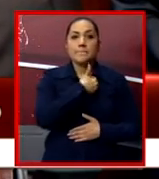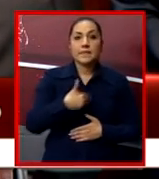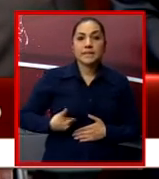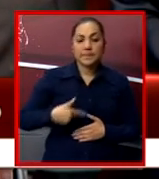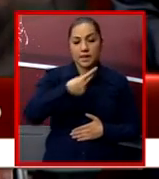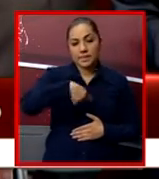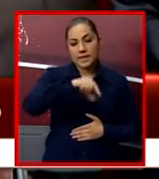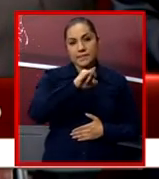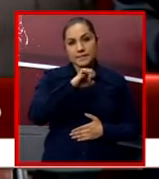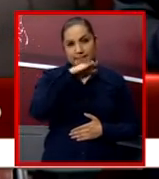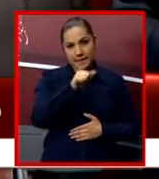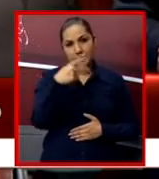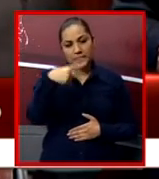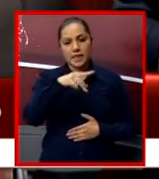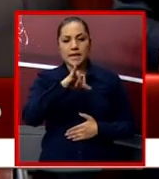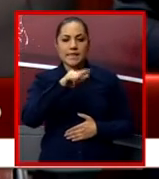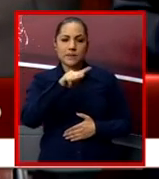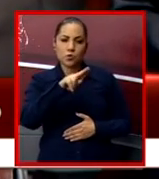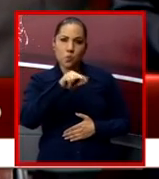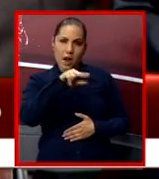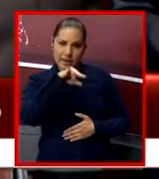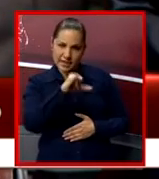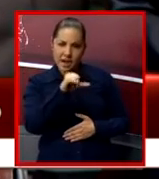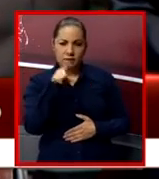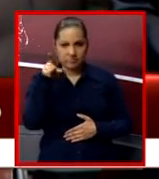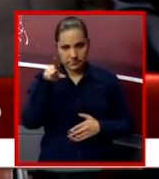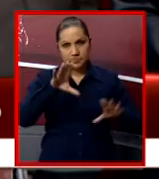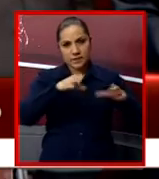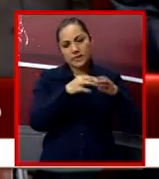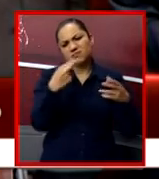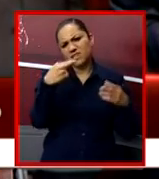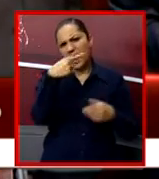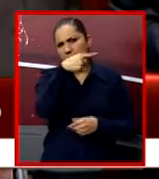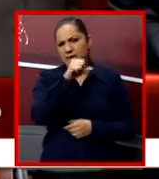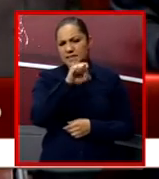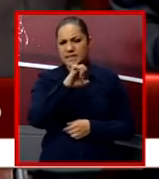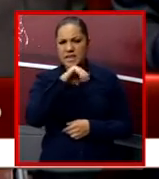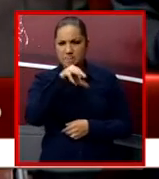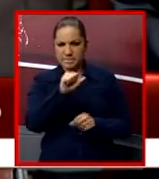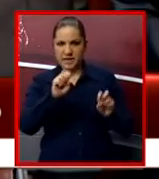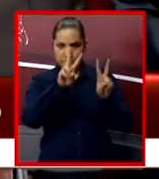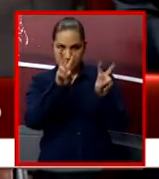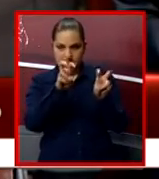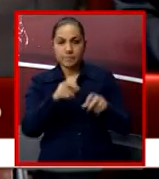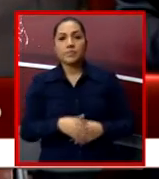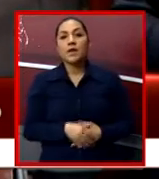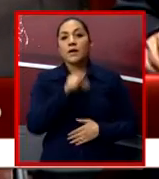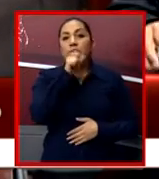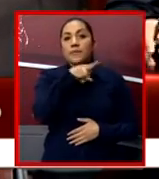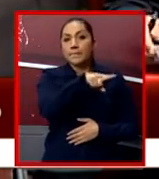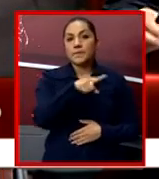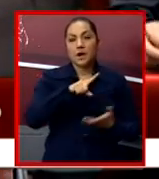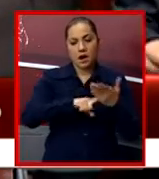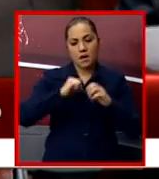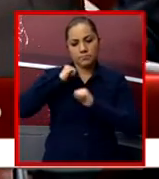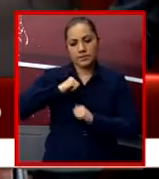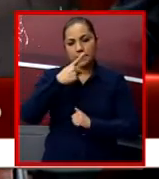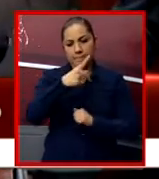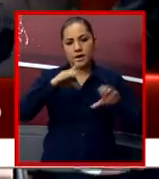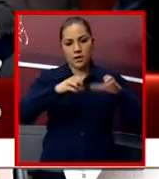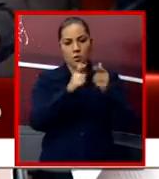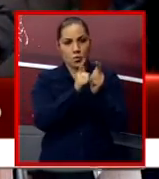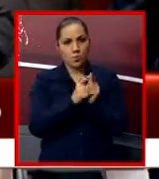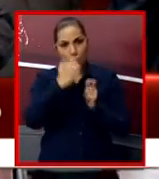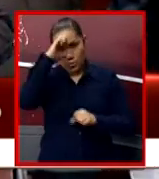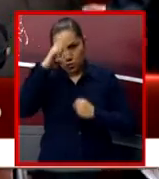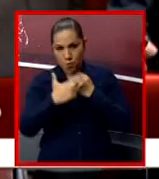Sistema de la República de Lituania, el presidente del Seimas, se llama ya, de Seimas de la República de Lituania, de la Asamblea Parlamentaria del Consejo de